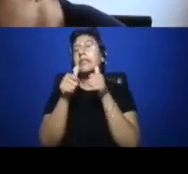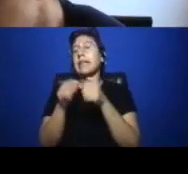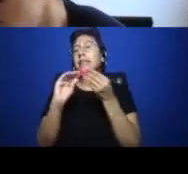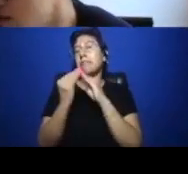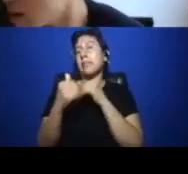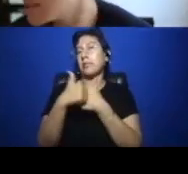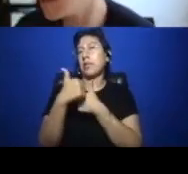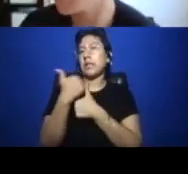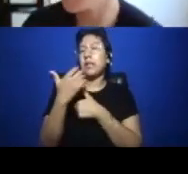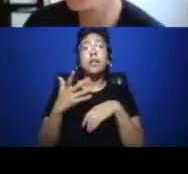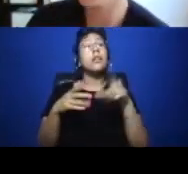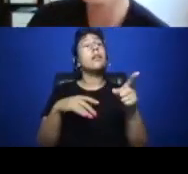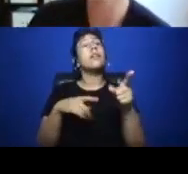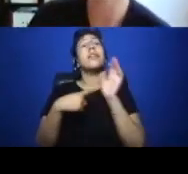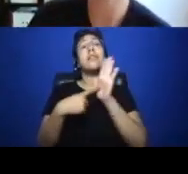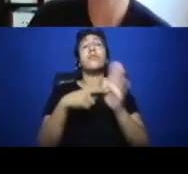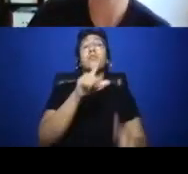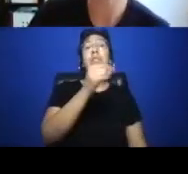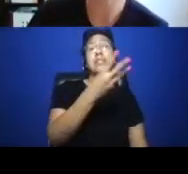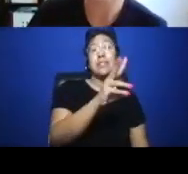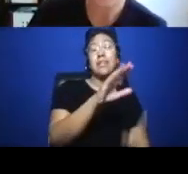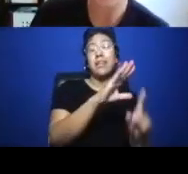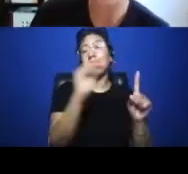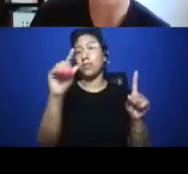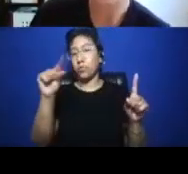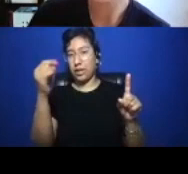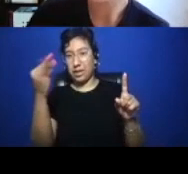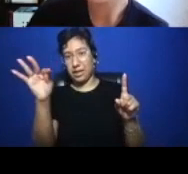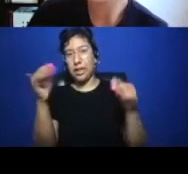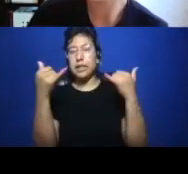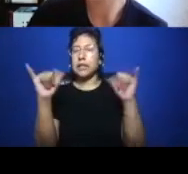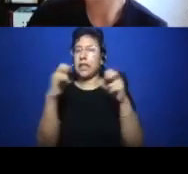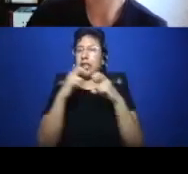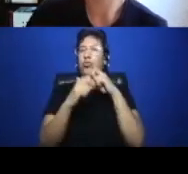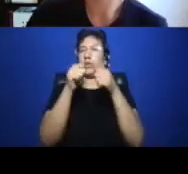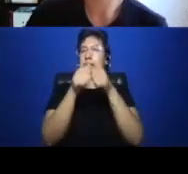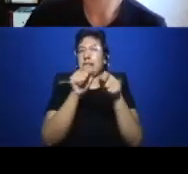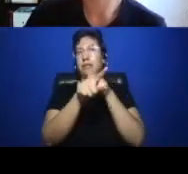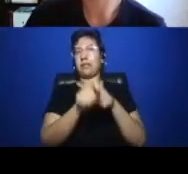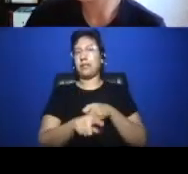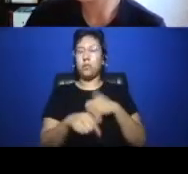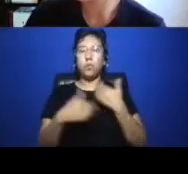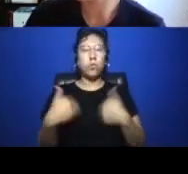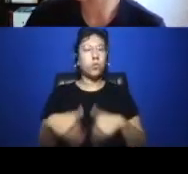son del 2016 y 2019. Es aún un problema.